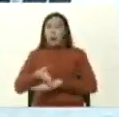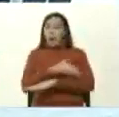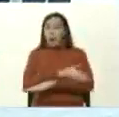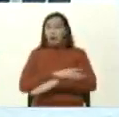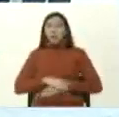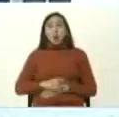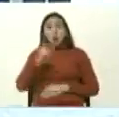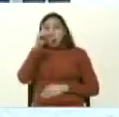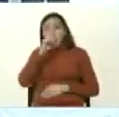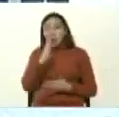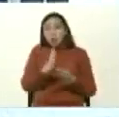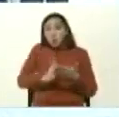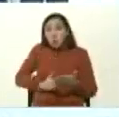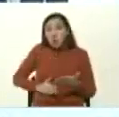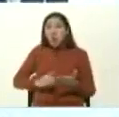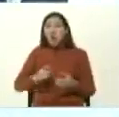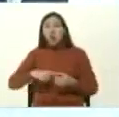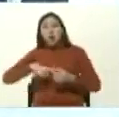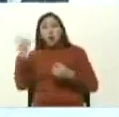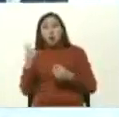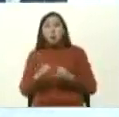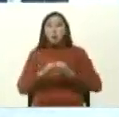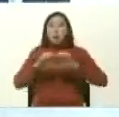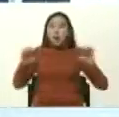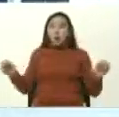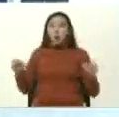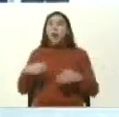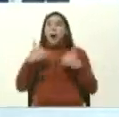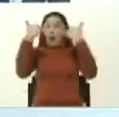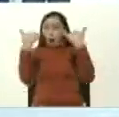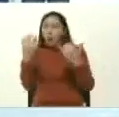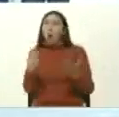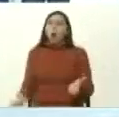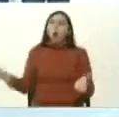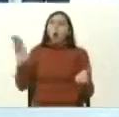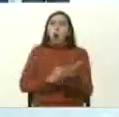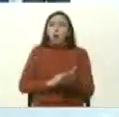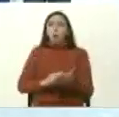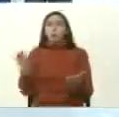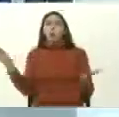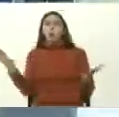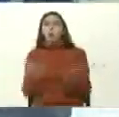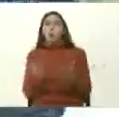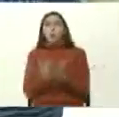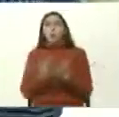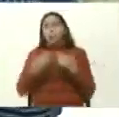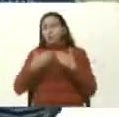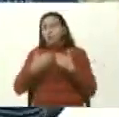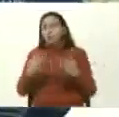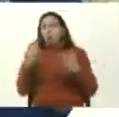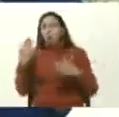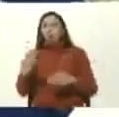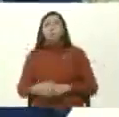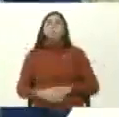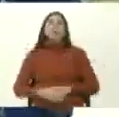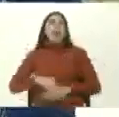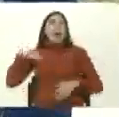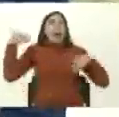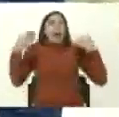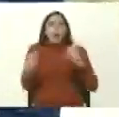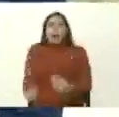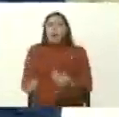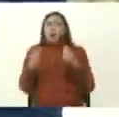medio fuera de sus instituciones educativas, hoy regresan, vicepresidenta, con mucha alegría, con